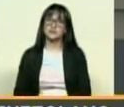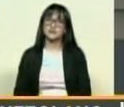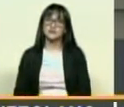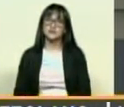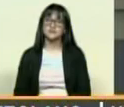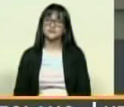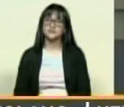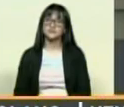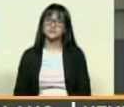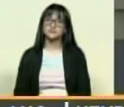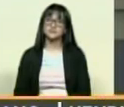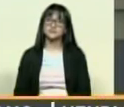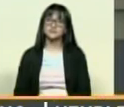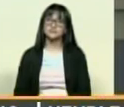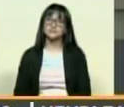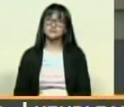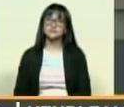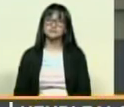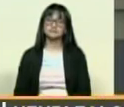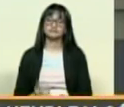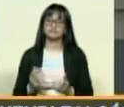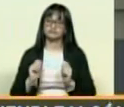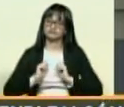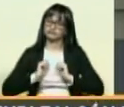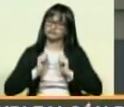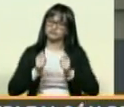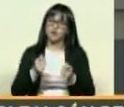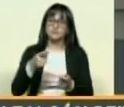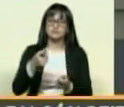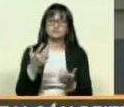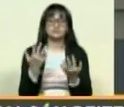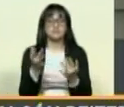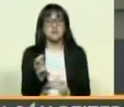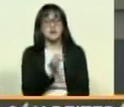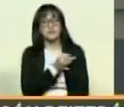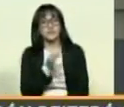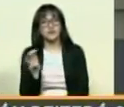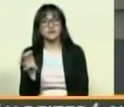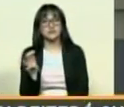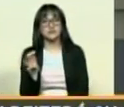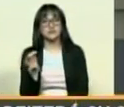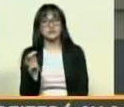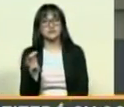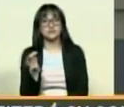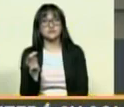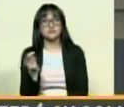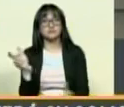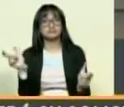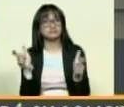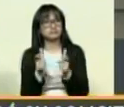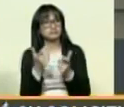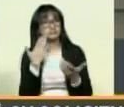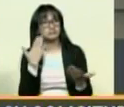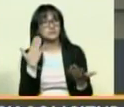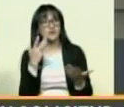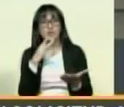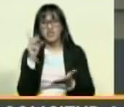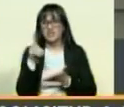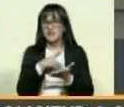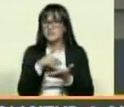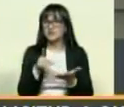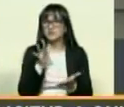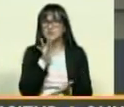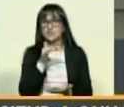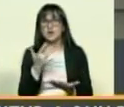quedar en mejores manos. Quiero agradecerle a todos. Esta fue una cumbre, como habrán visto, sin ningún tipo de exclusión, fuimos